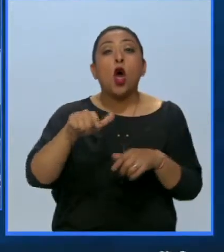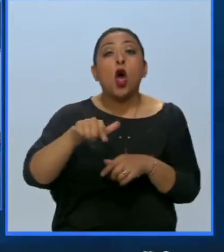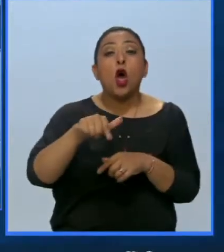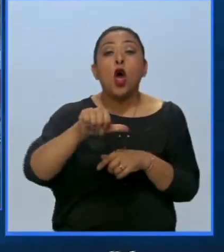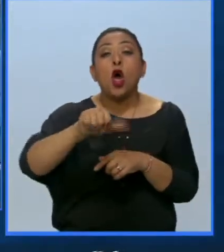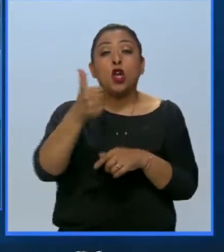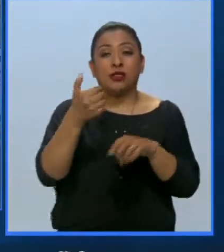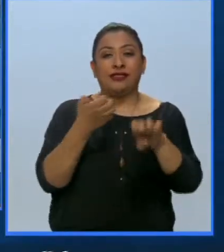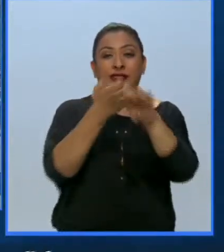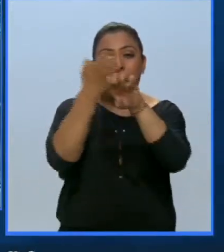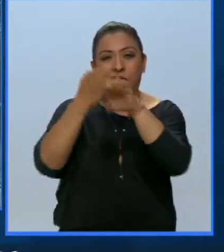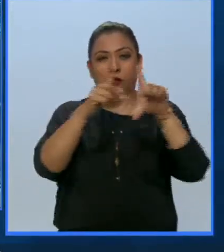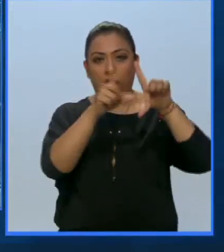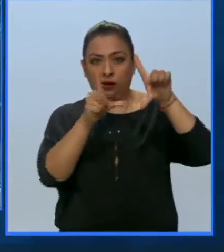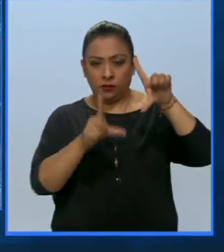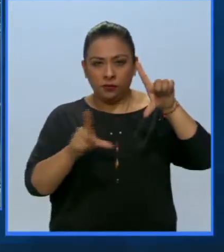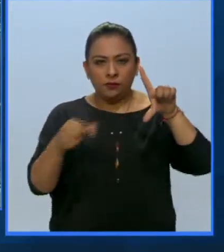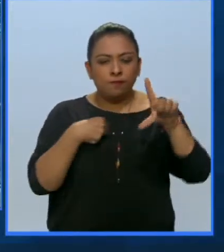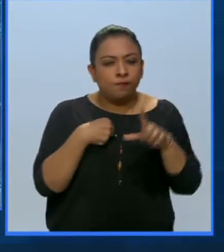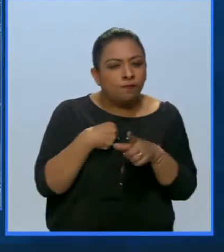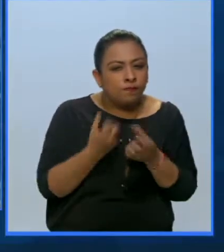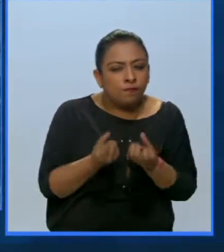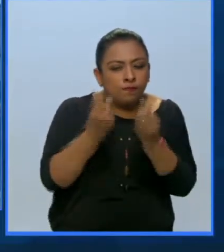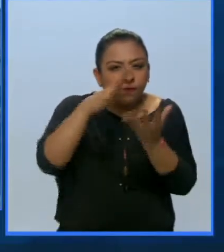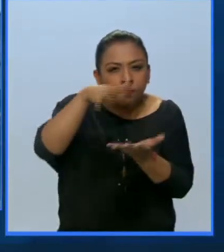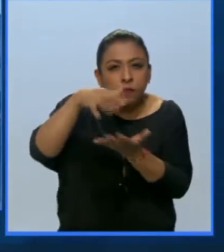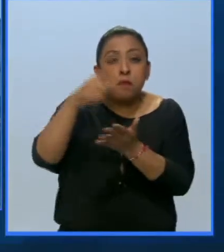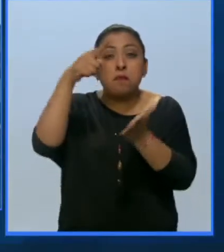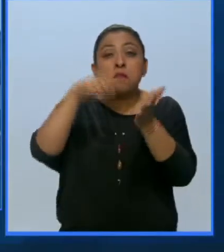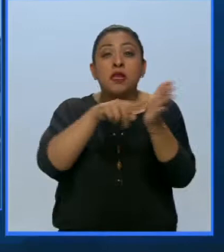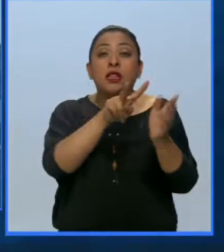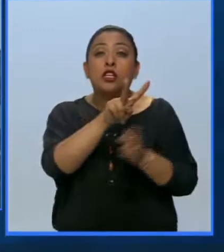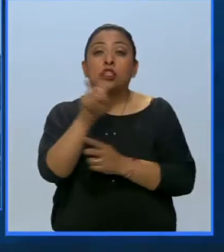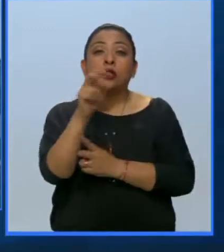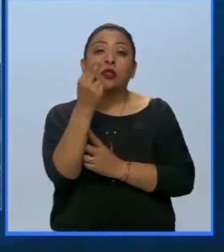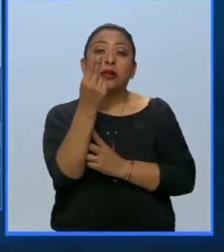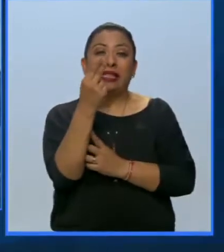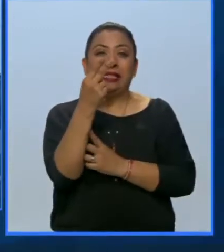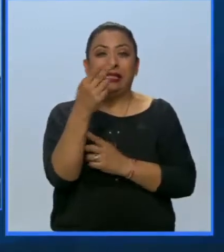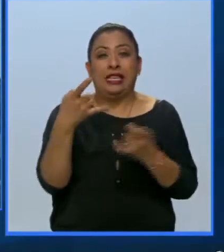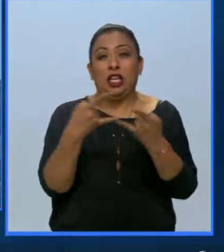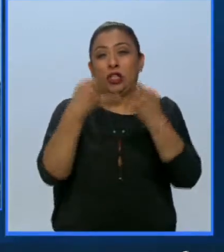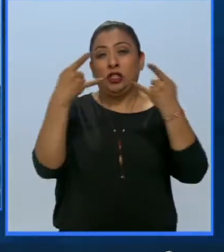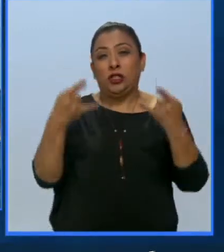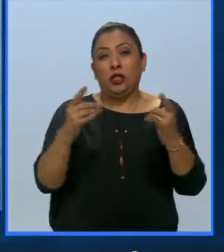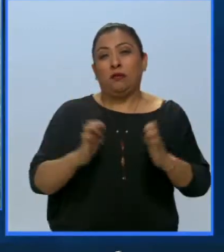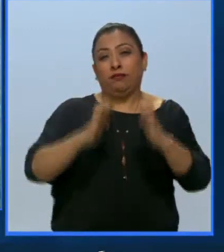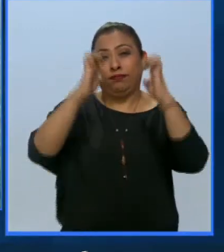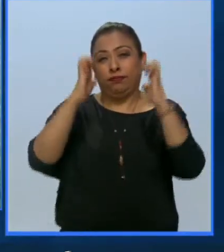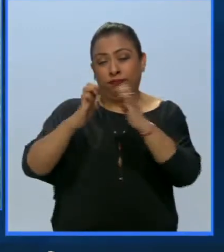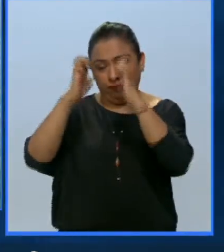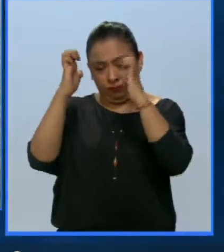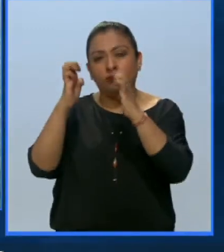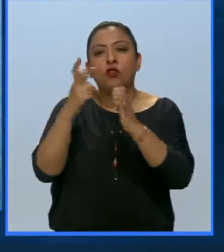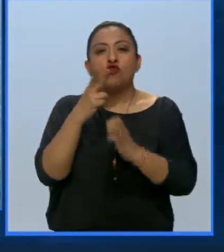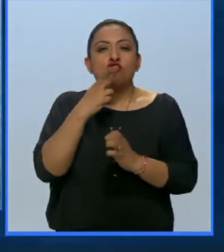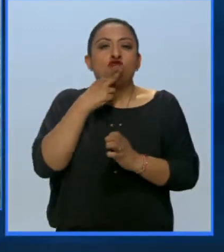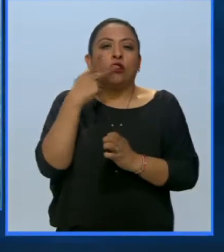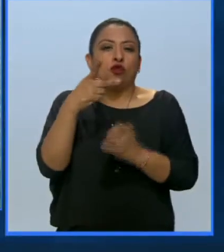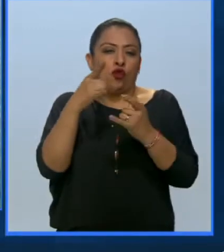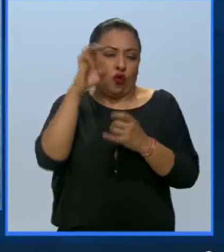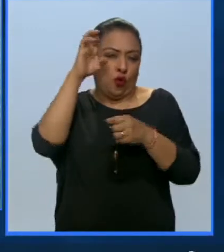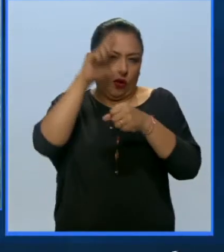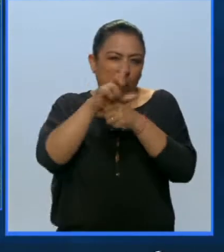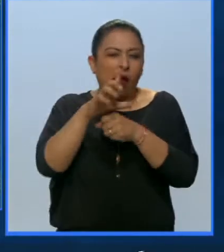de la República. El inventario registró 1.225 inmuebles históricos y de valor cultural, con afectaciones que